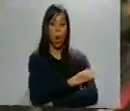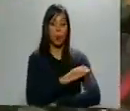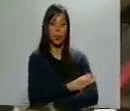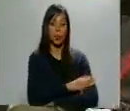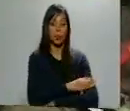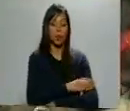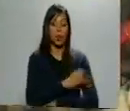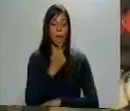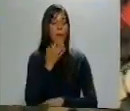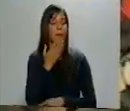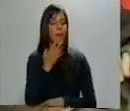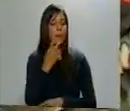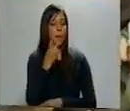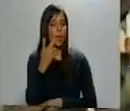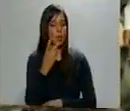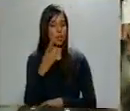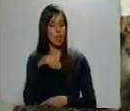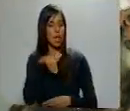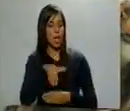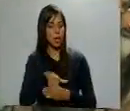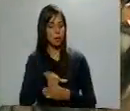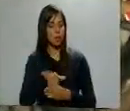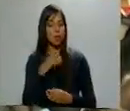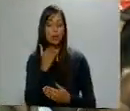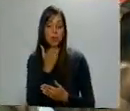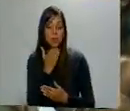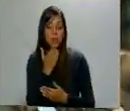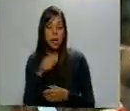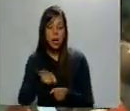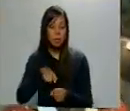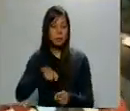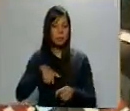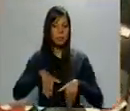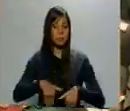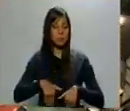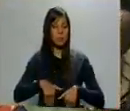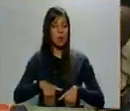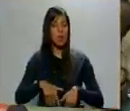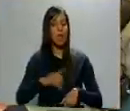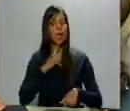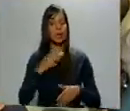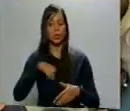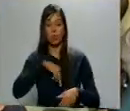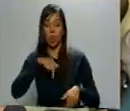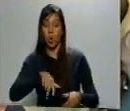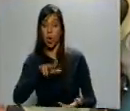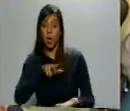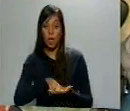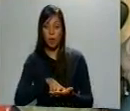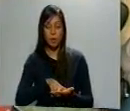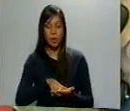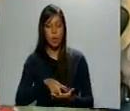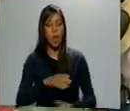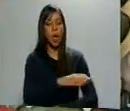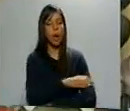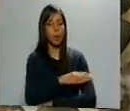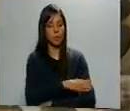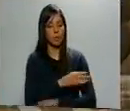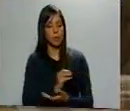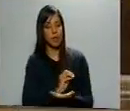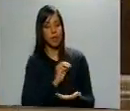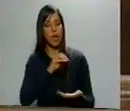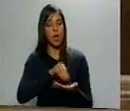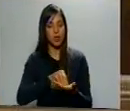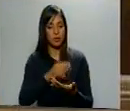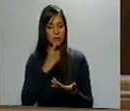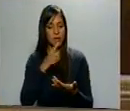en una elección, si nosotros aprobamos este decreto hoy, y a eso los invito, bueno, deberán validarse nuevamente conforme a lo que